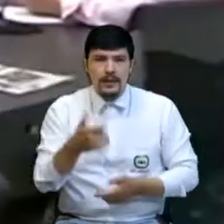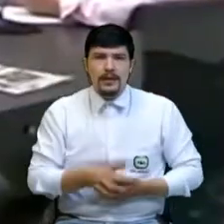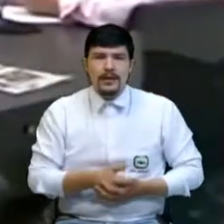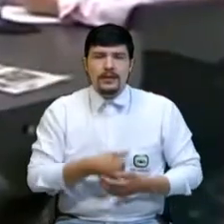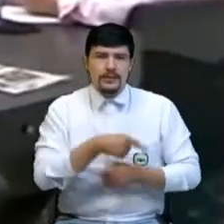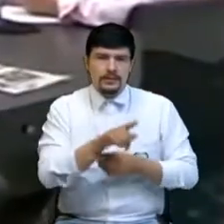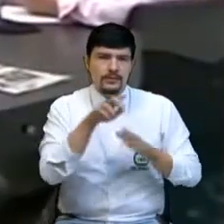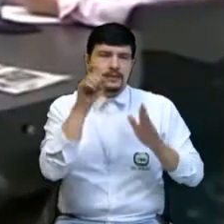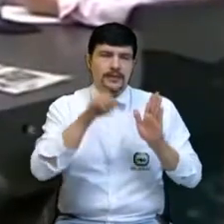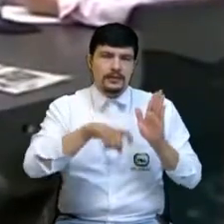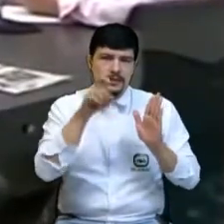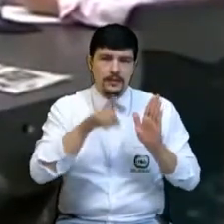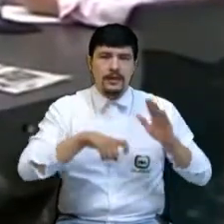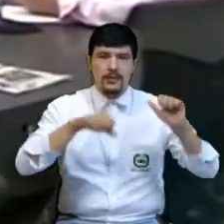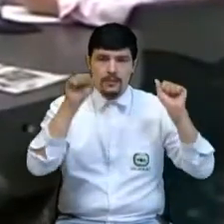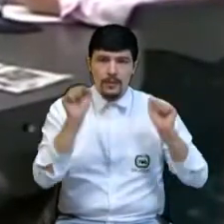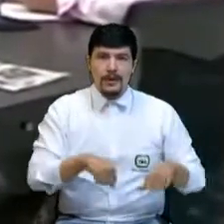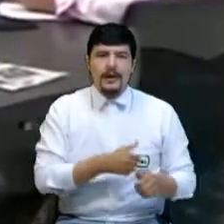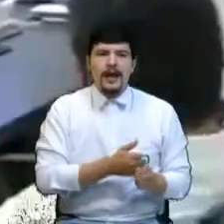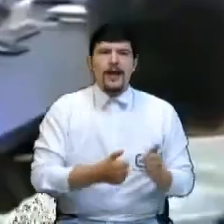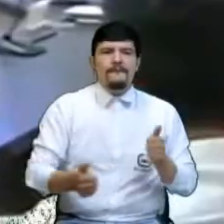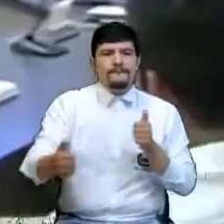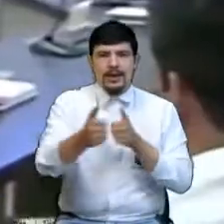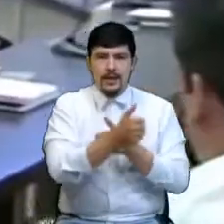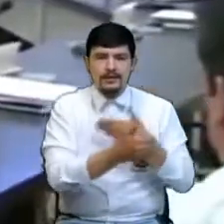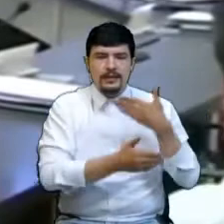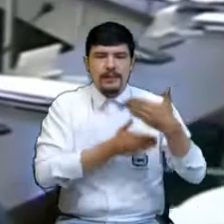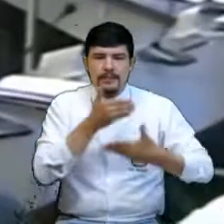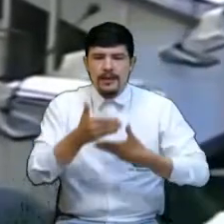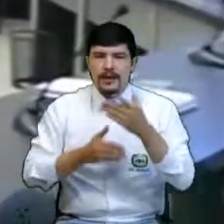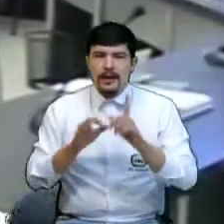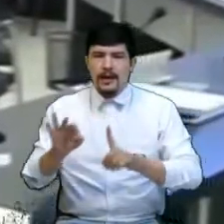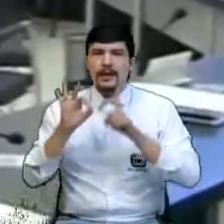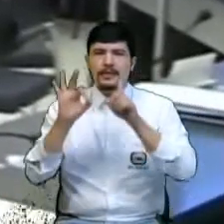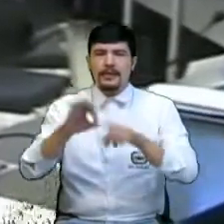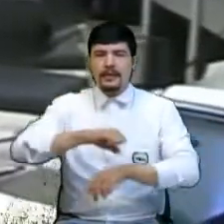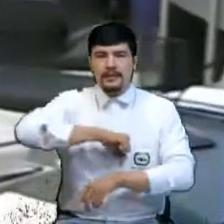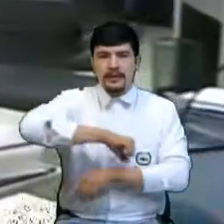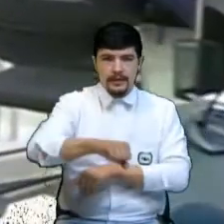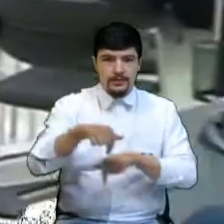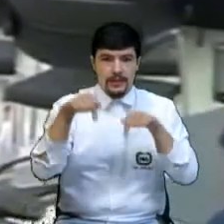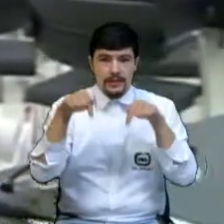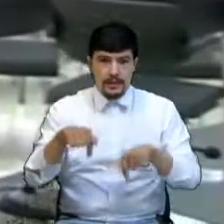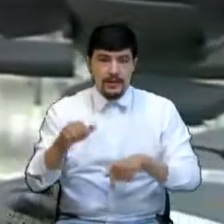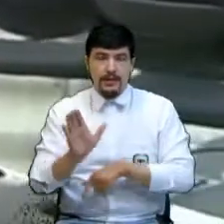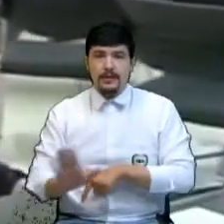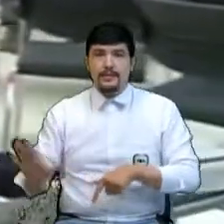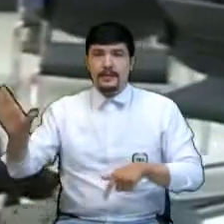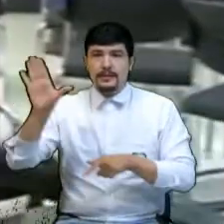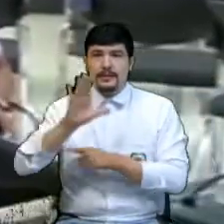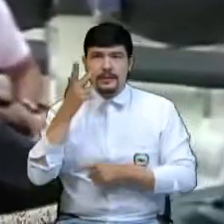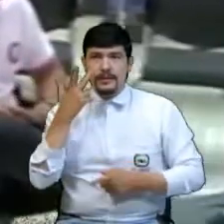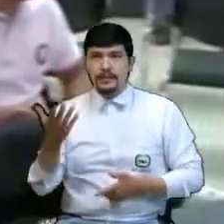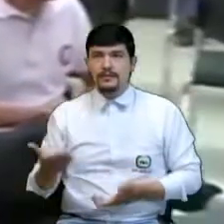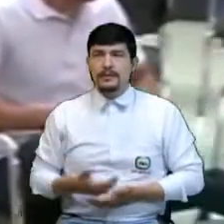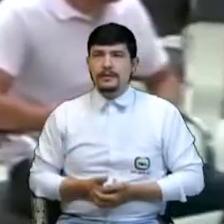es necesario para poder avanzar en la garantía de los derechos de las mujeres del departamento.